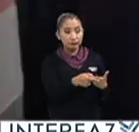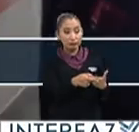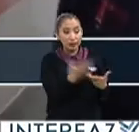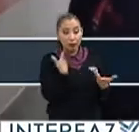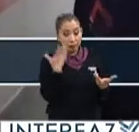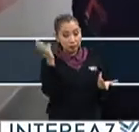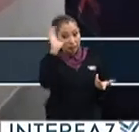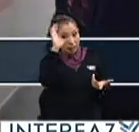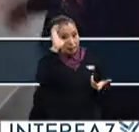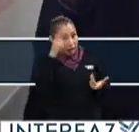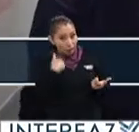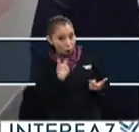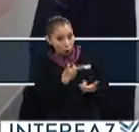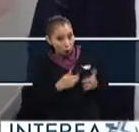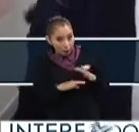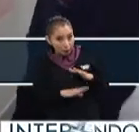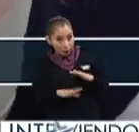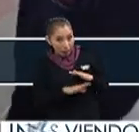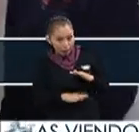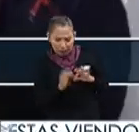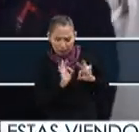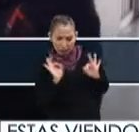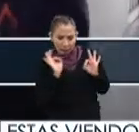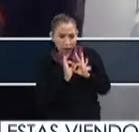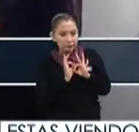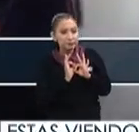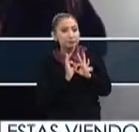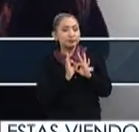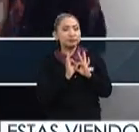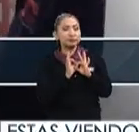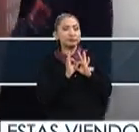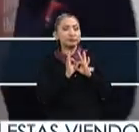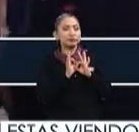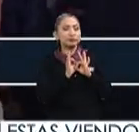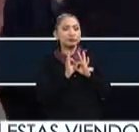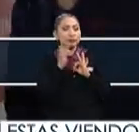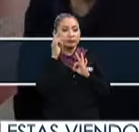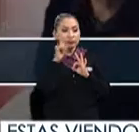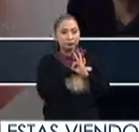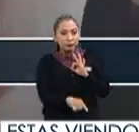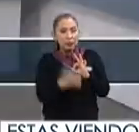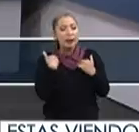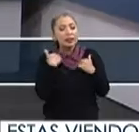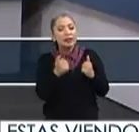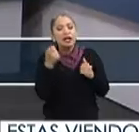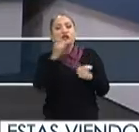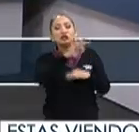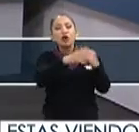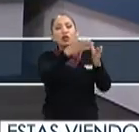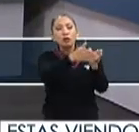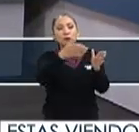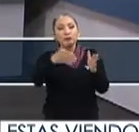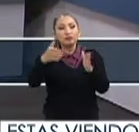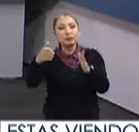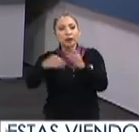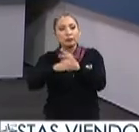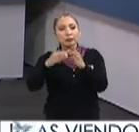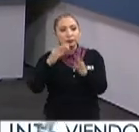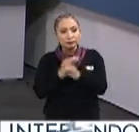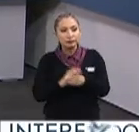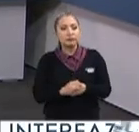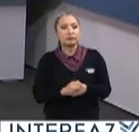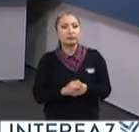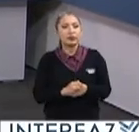la ciencia básica, que es fundamental, ¿verdad?, para poder entender todo esto. Muy bien.